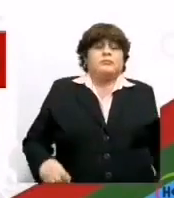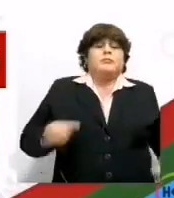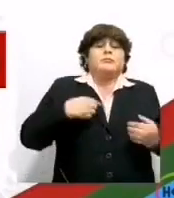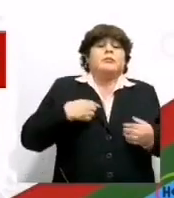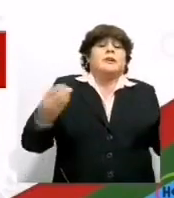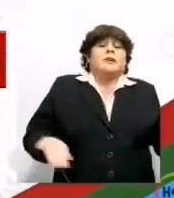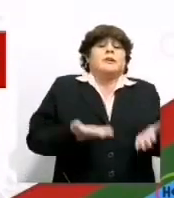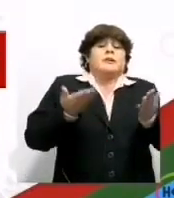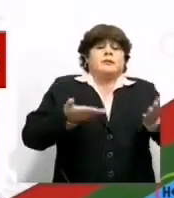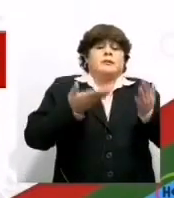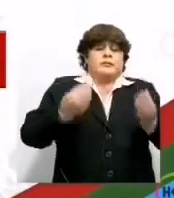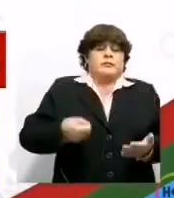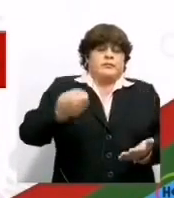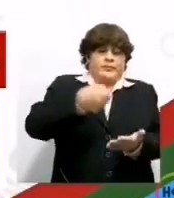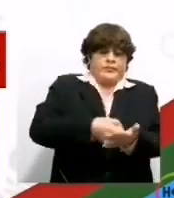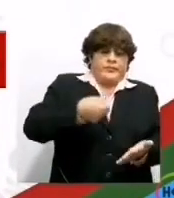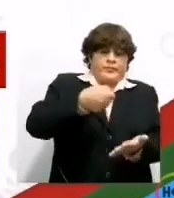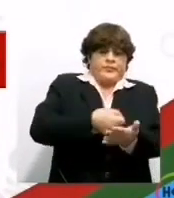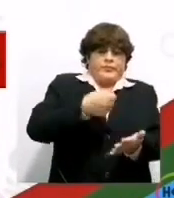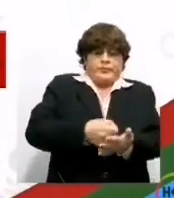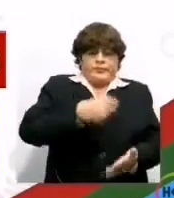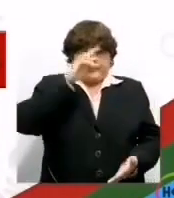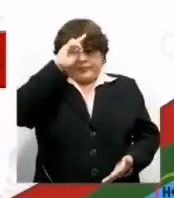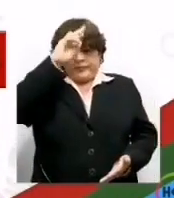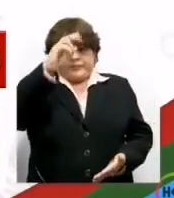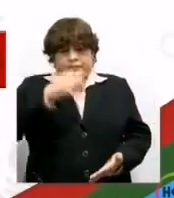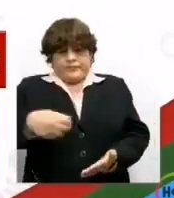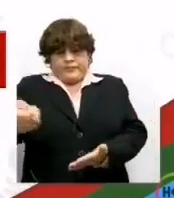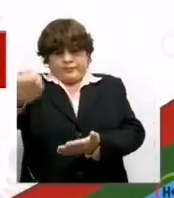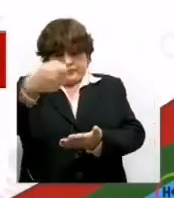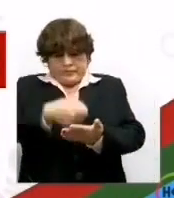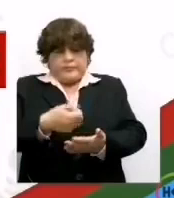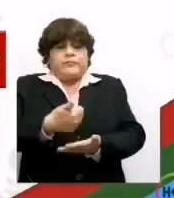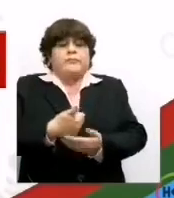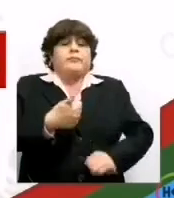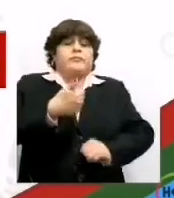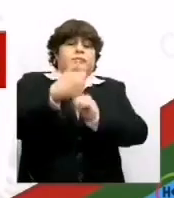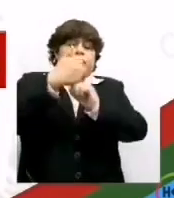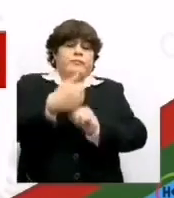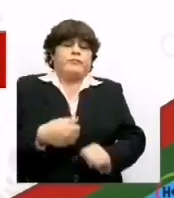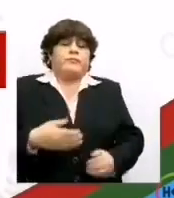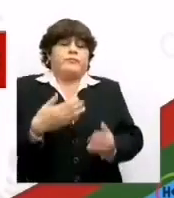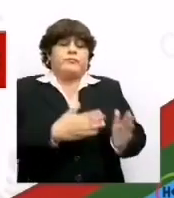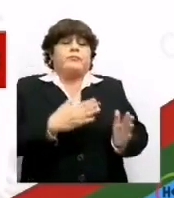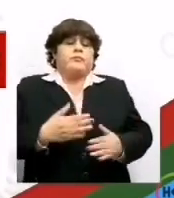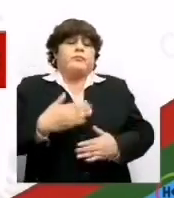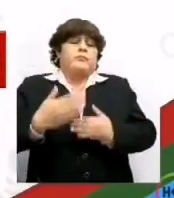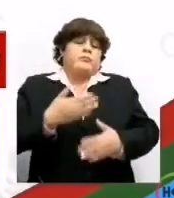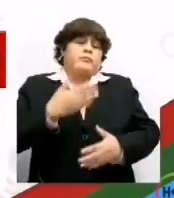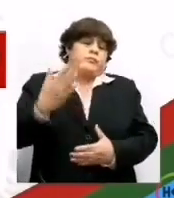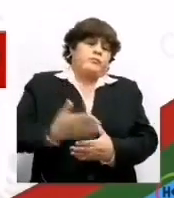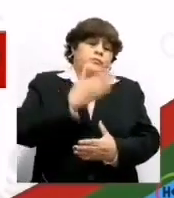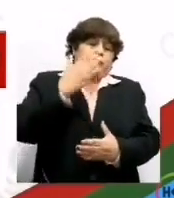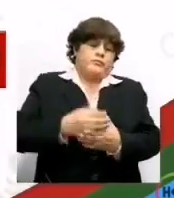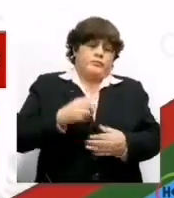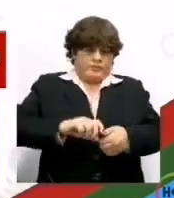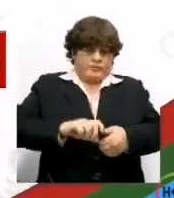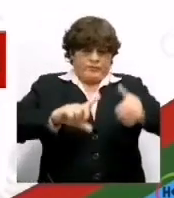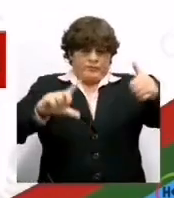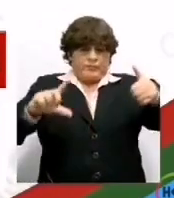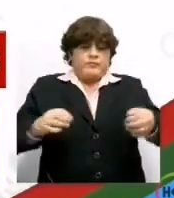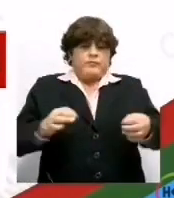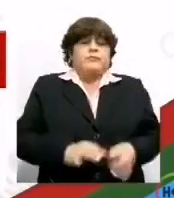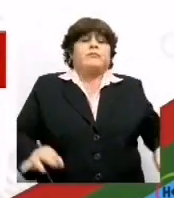gestionaremos presupuesto del gobierno central que nos ayude a resolver nuestros problemas en la región Pero también es